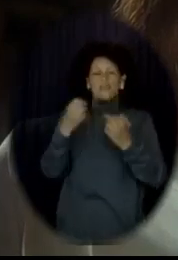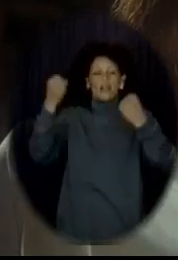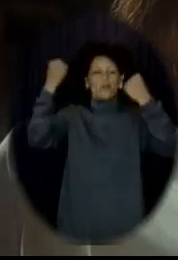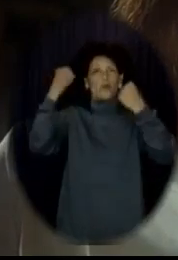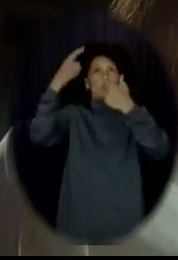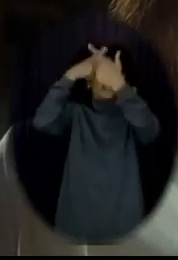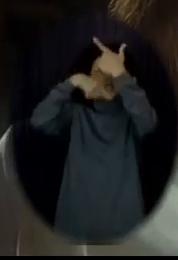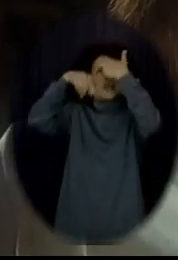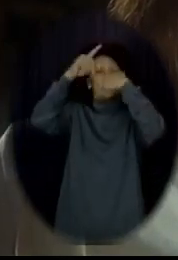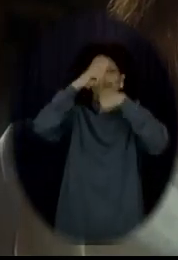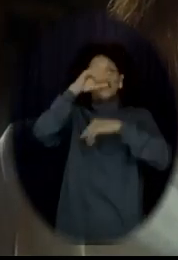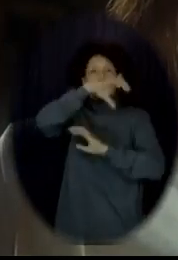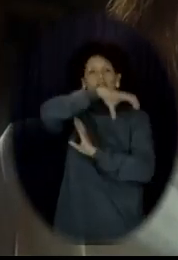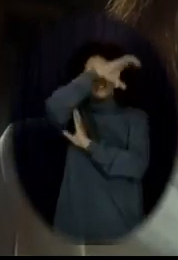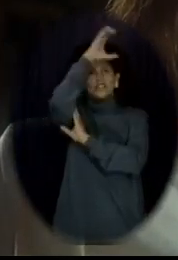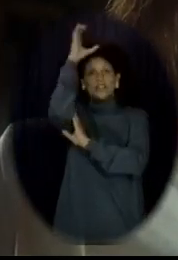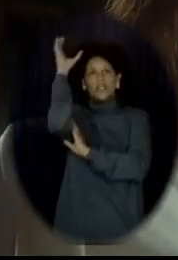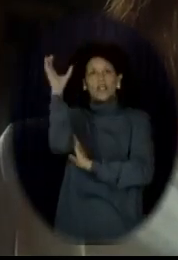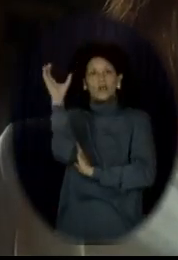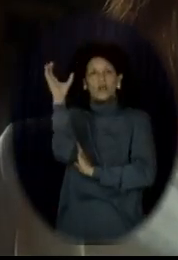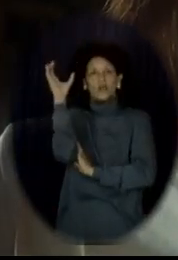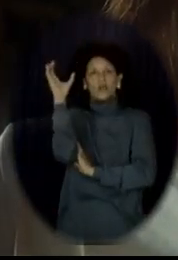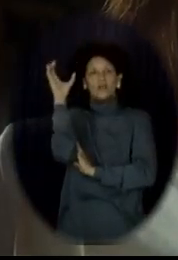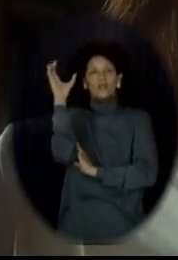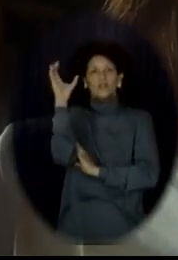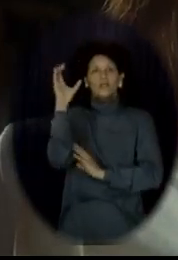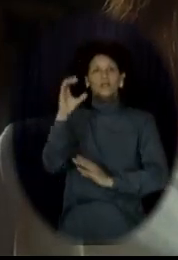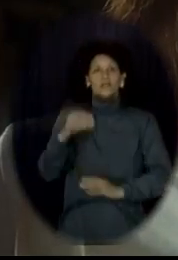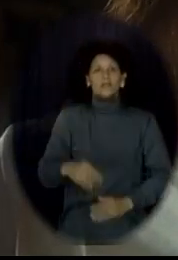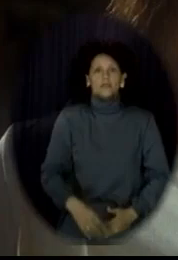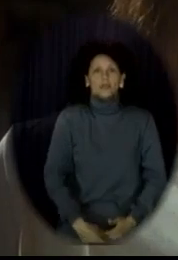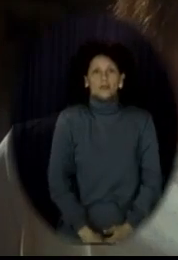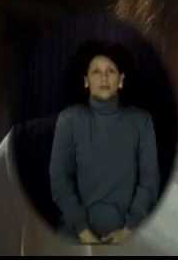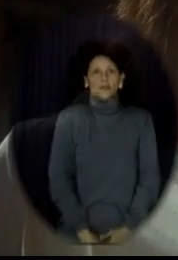que reciban el poder que viene del cielo.